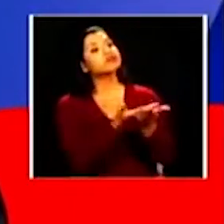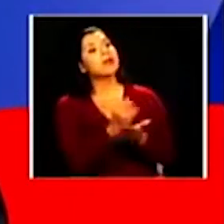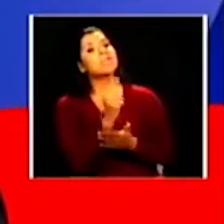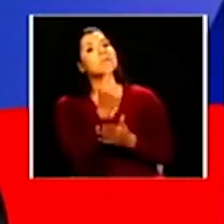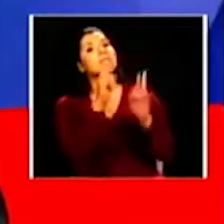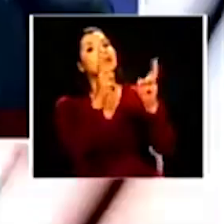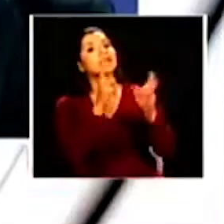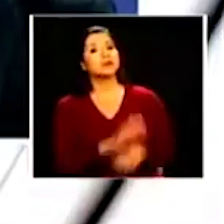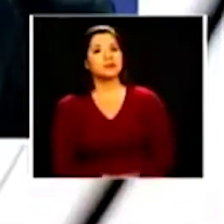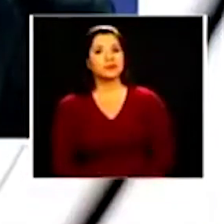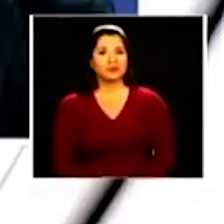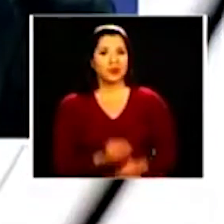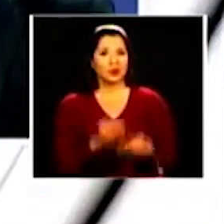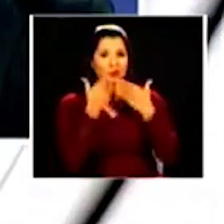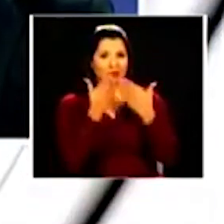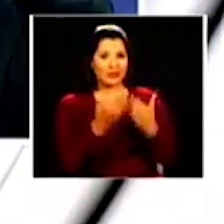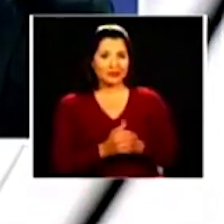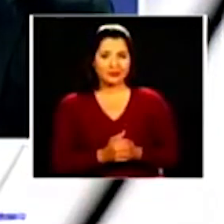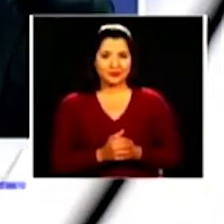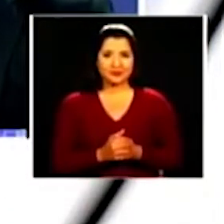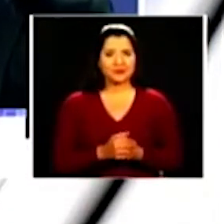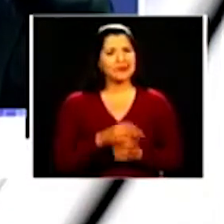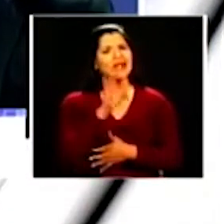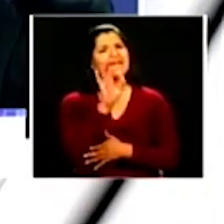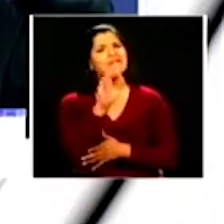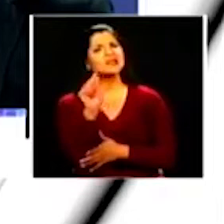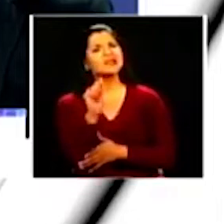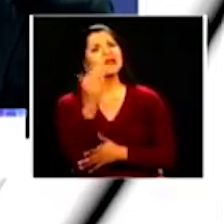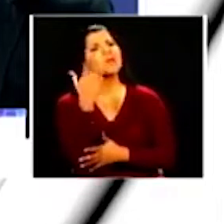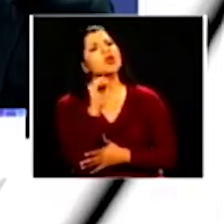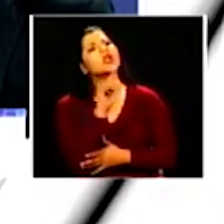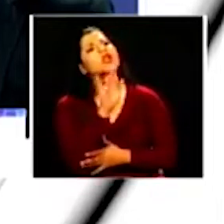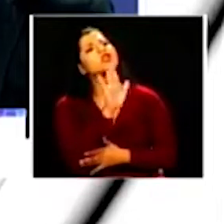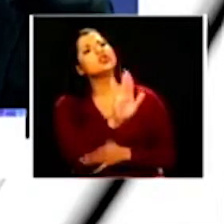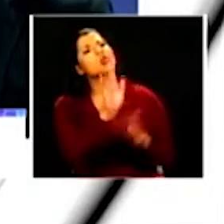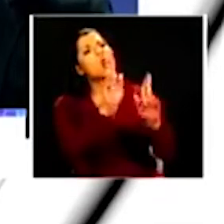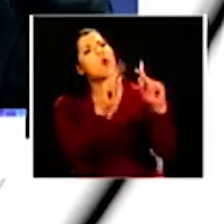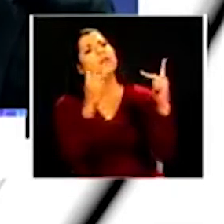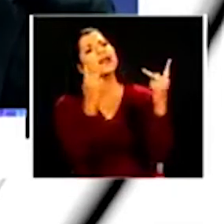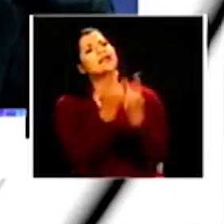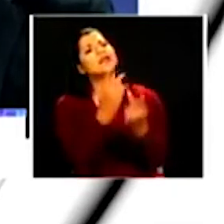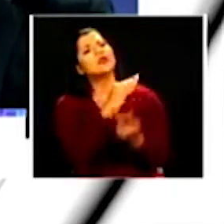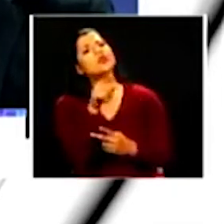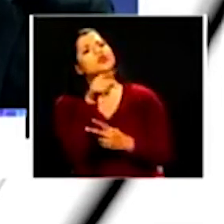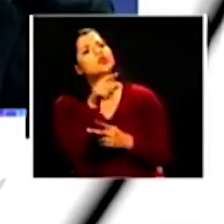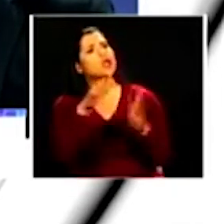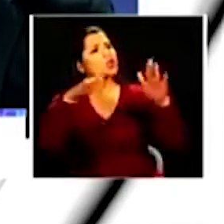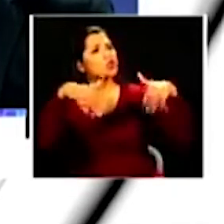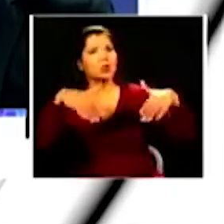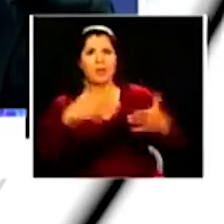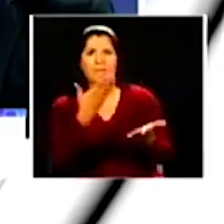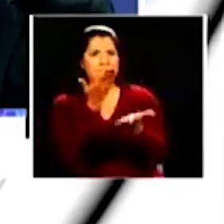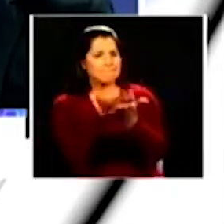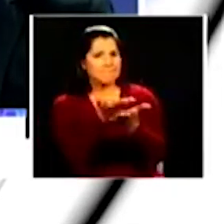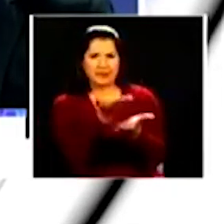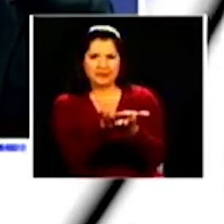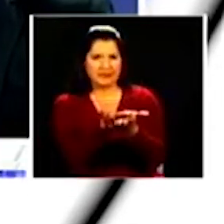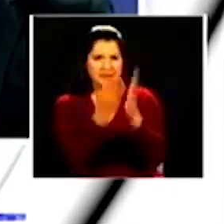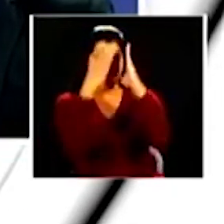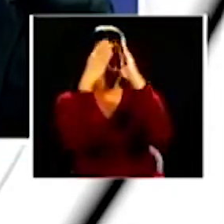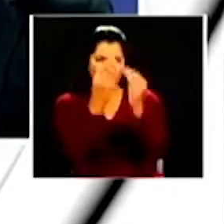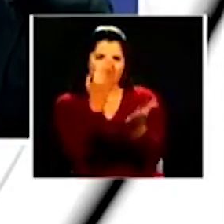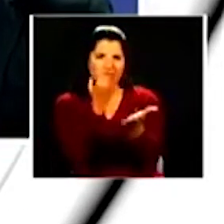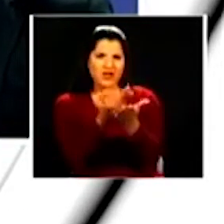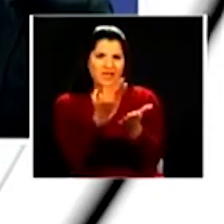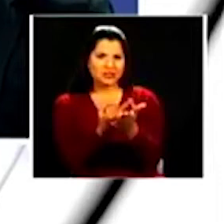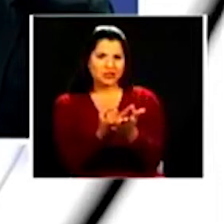bloque. Muchas gracias. Don Fabricio, ¿por qué su partido y usted no han presentado los reportes de financiamiento de campaña para esta segunda